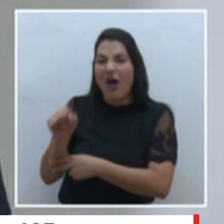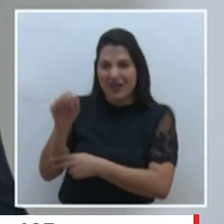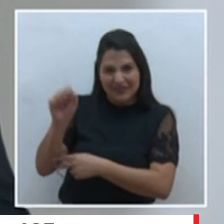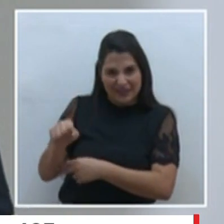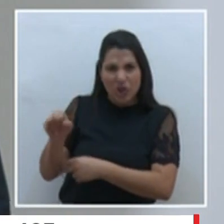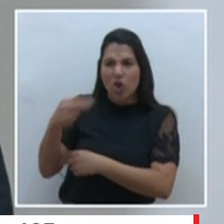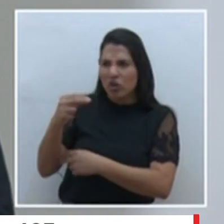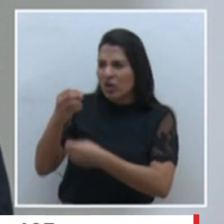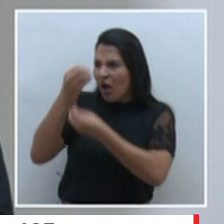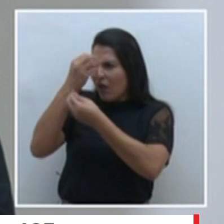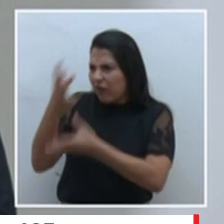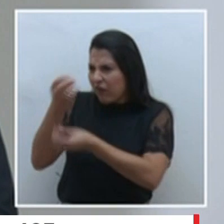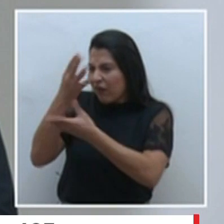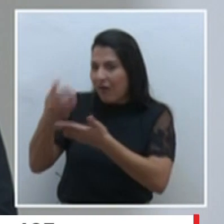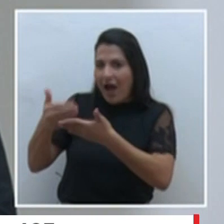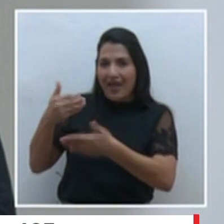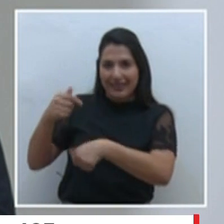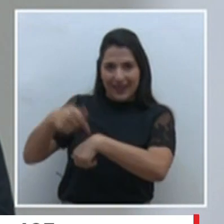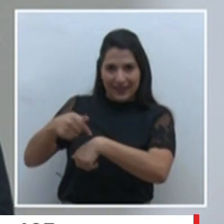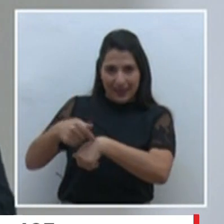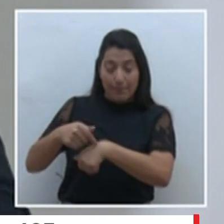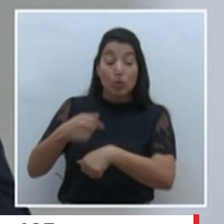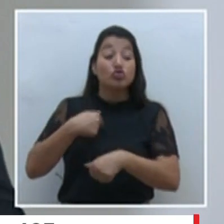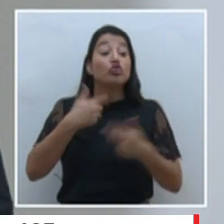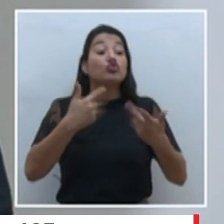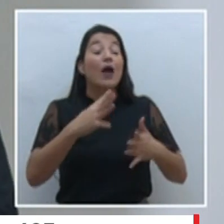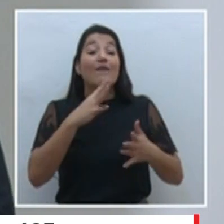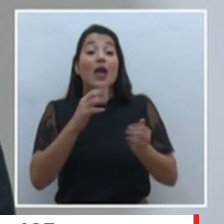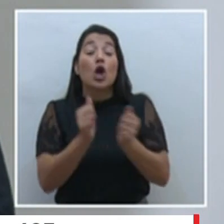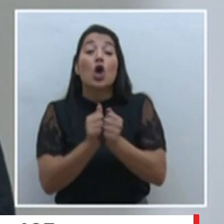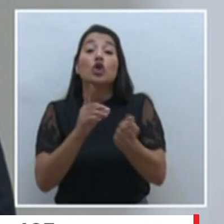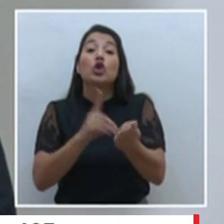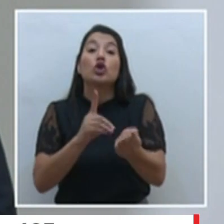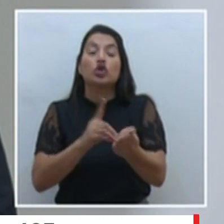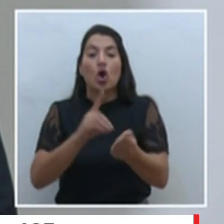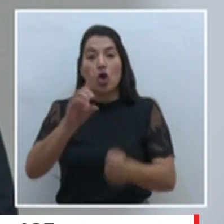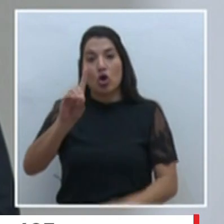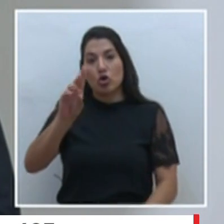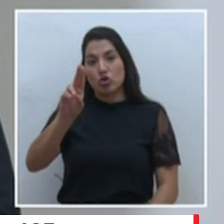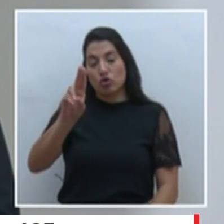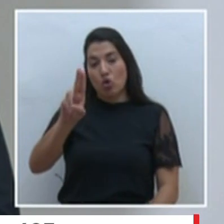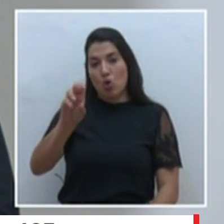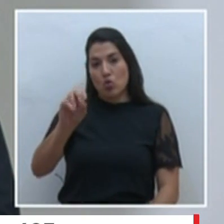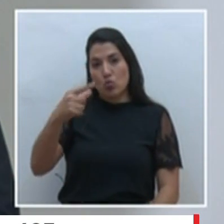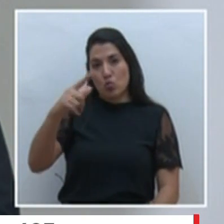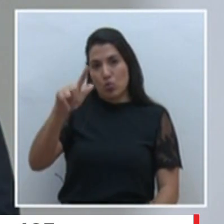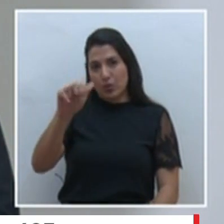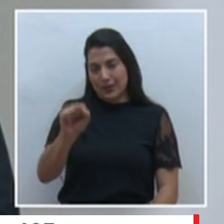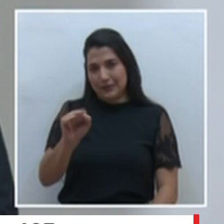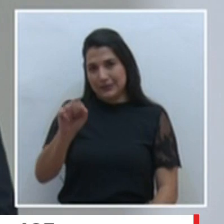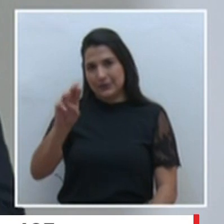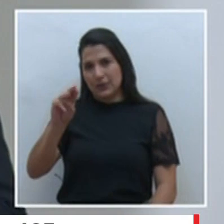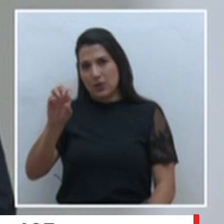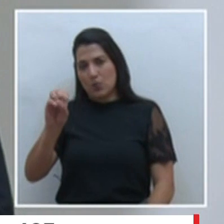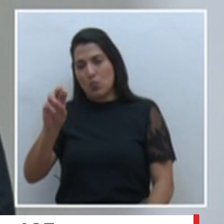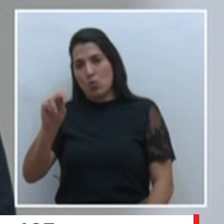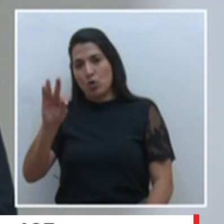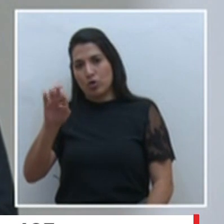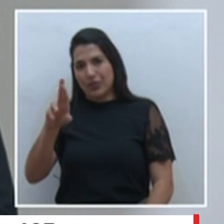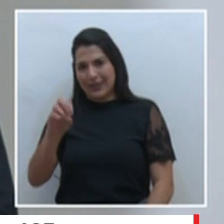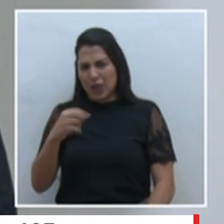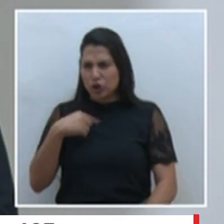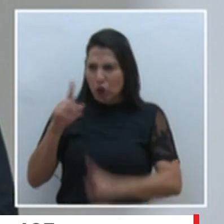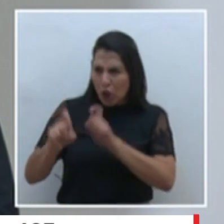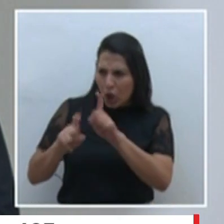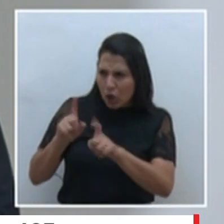Yo he hablado personalmente con el doctor Douglas Montero respecto a cómo va esta situación, y todavía no está lista